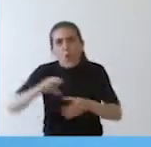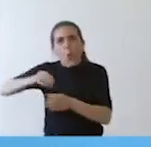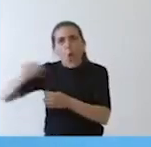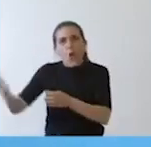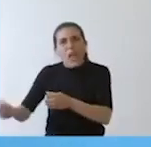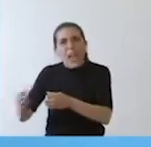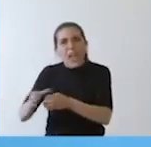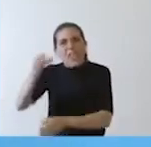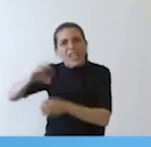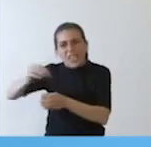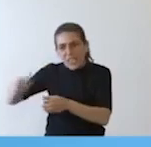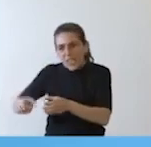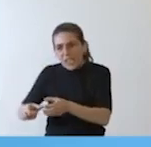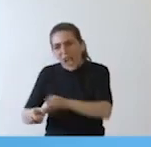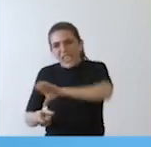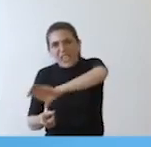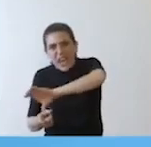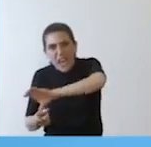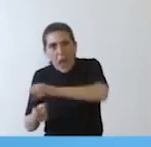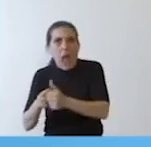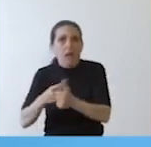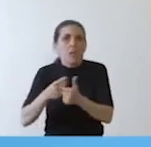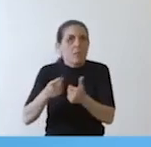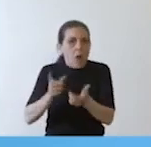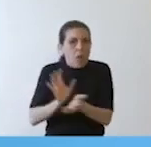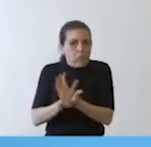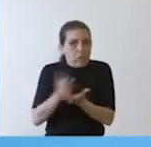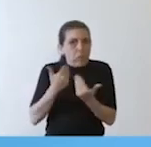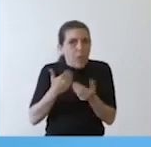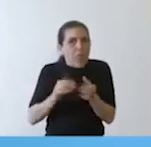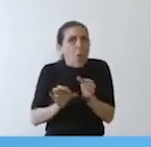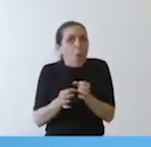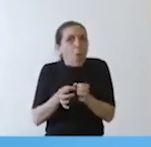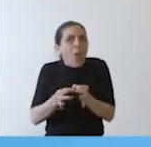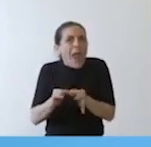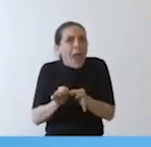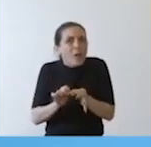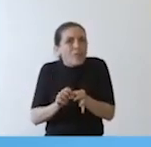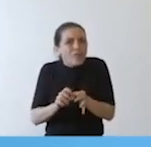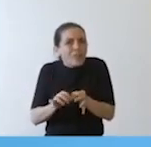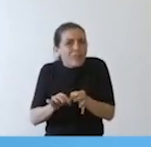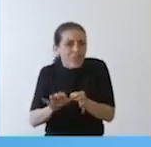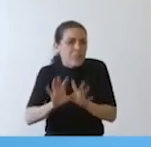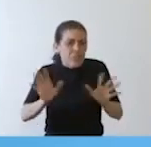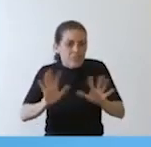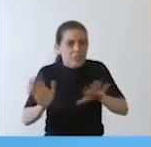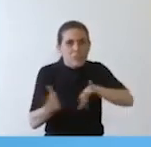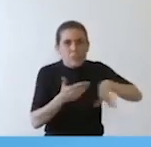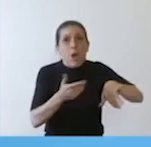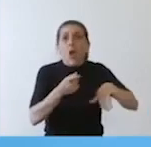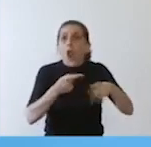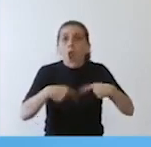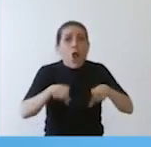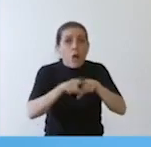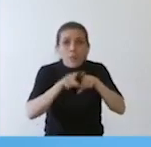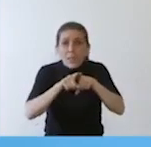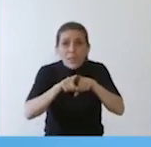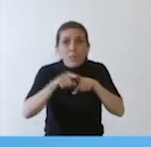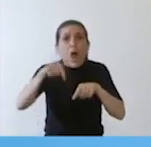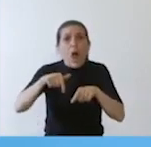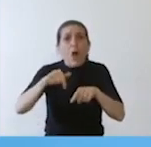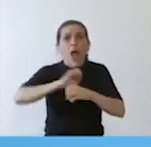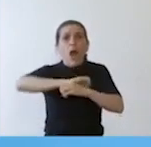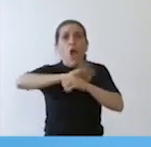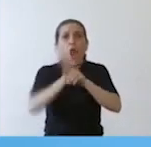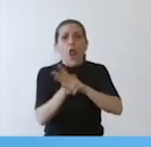abiertas, bebederos, etcétera, porque eso favorece que las larvas, etcétera, etcétera. Apelamos a la responsabilidad individual. Lo mismo está pasando ahora con